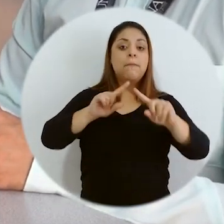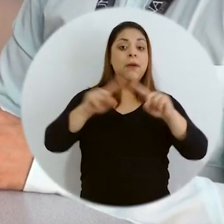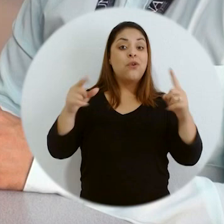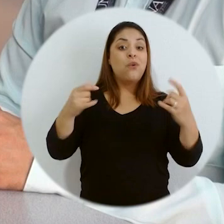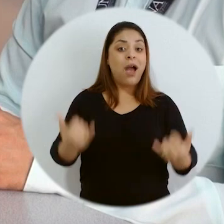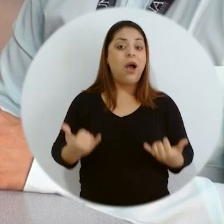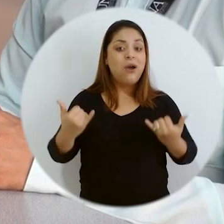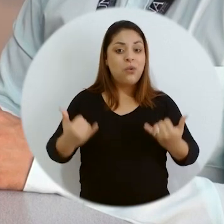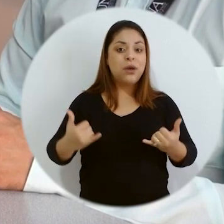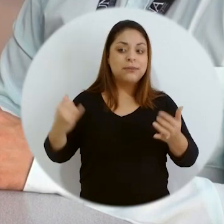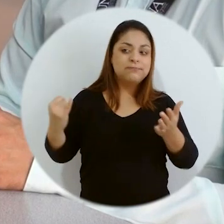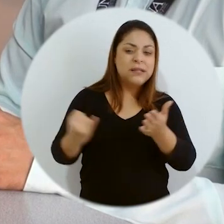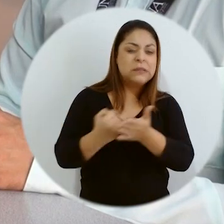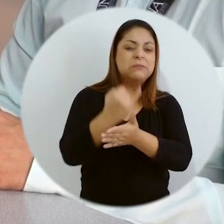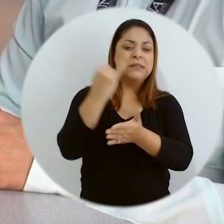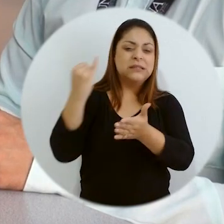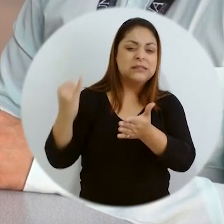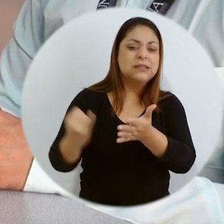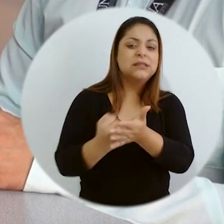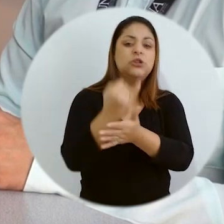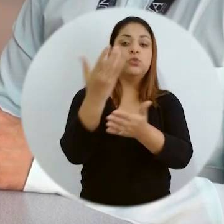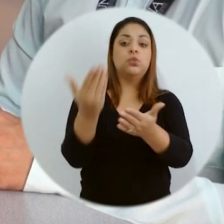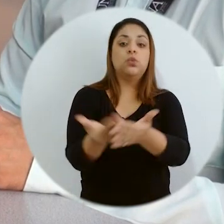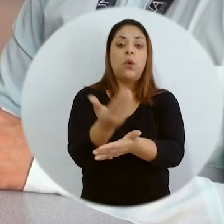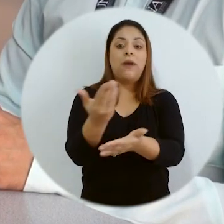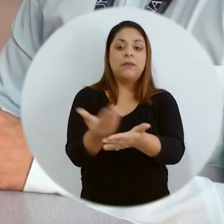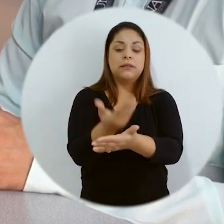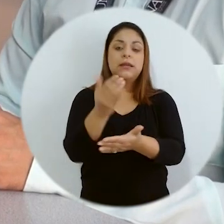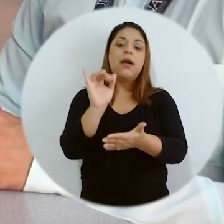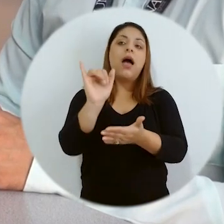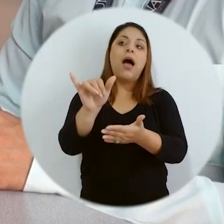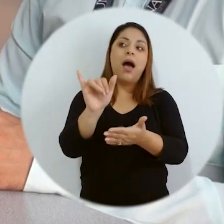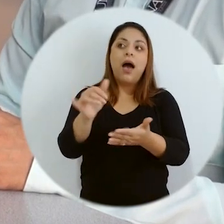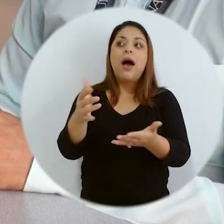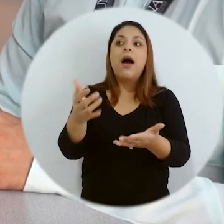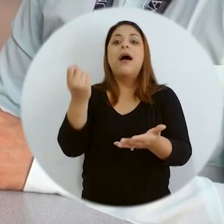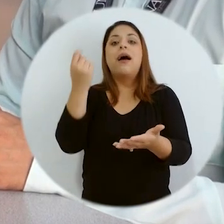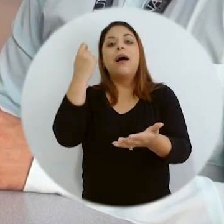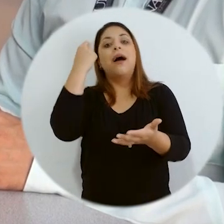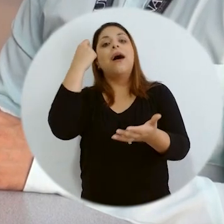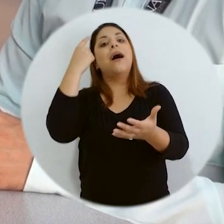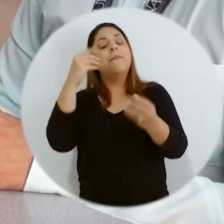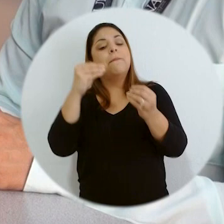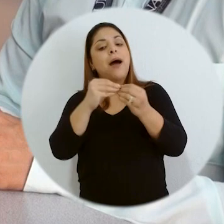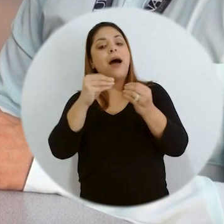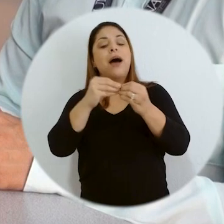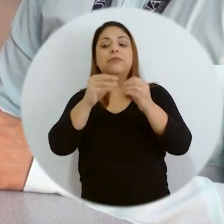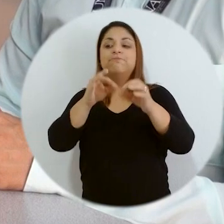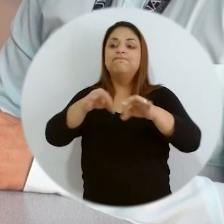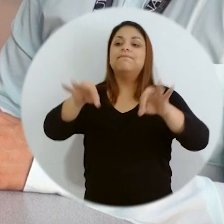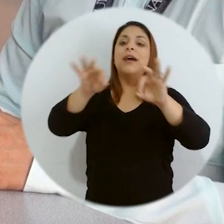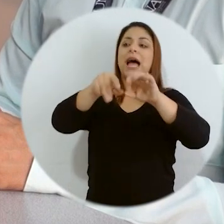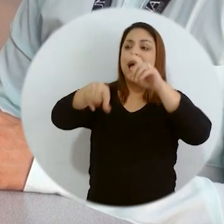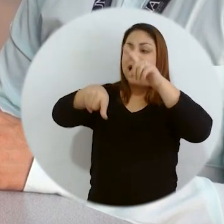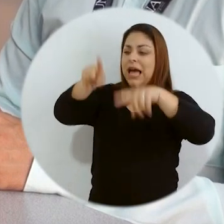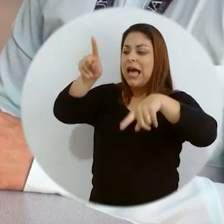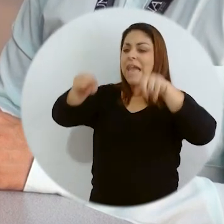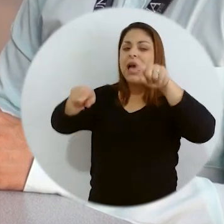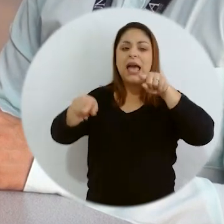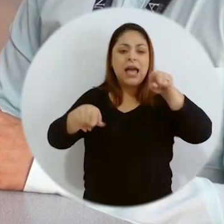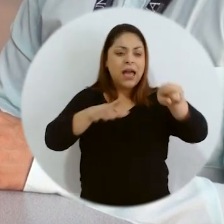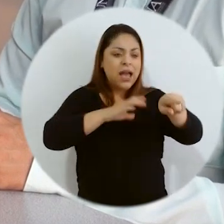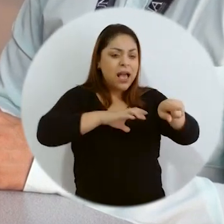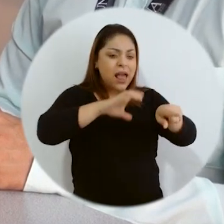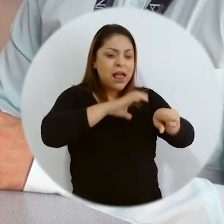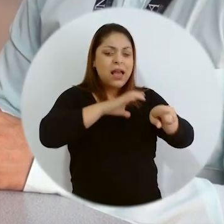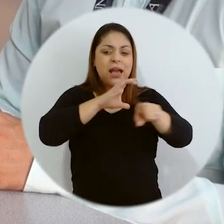pero ahora, ¿verdad? Con las nuevas investigaciones, ¿verdad? Eso ha permitido, pues, dar más importancia, ¿verdad? A esa diversidad